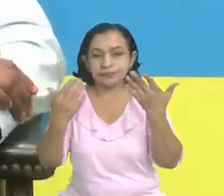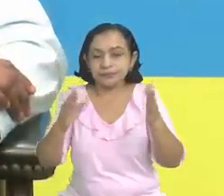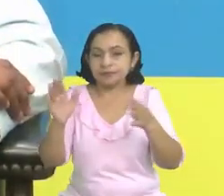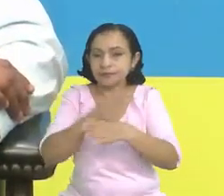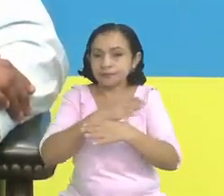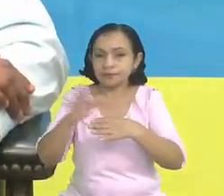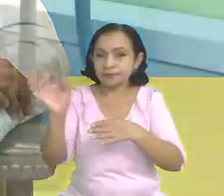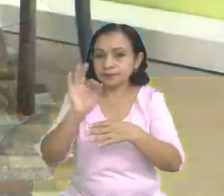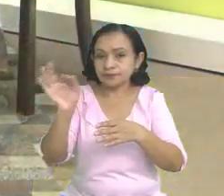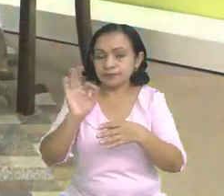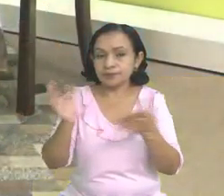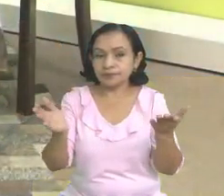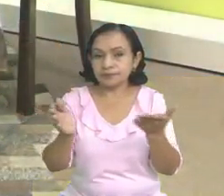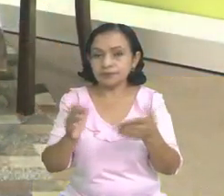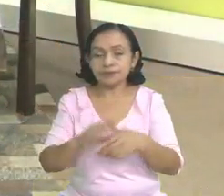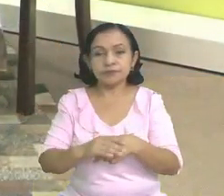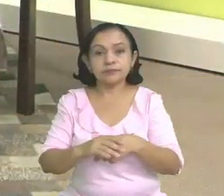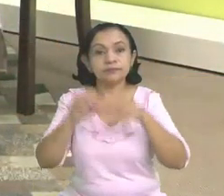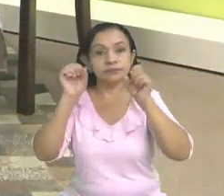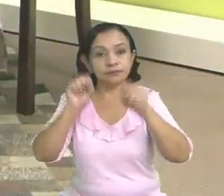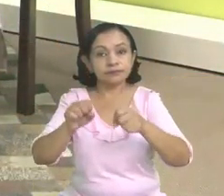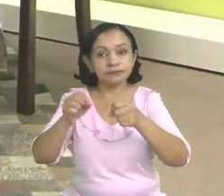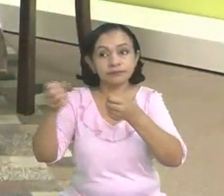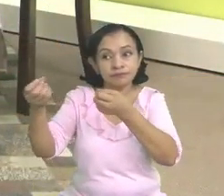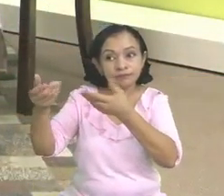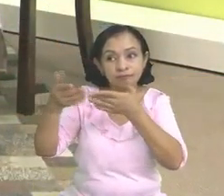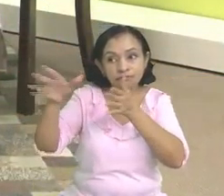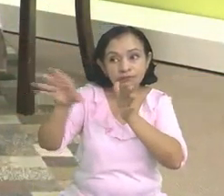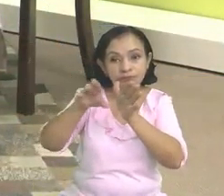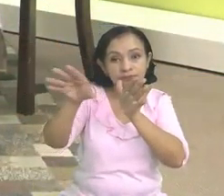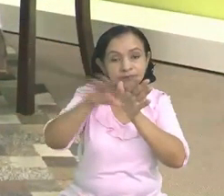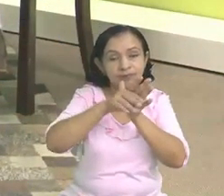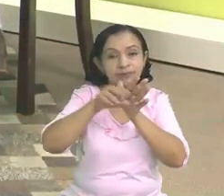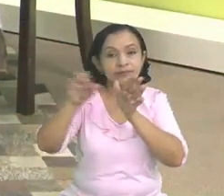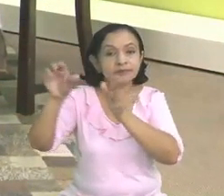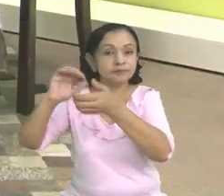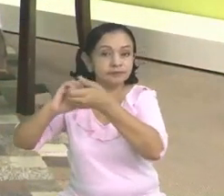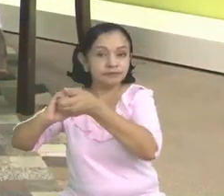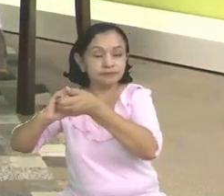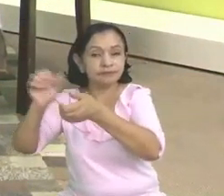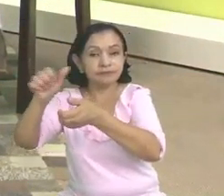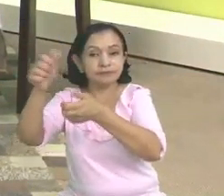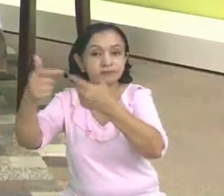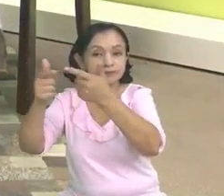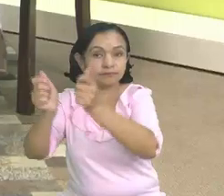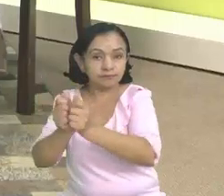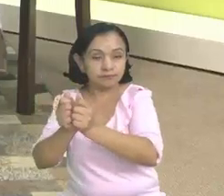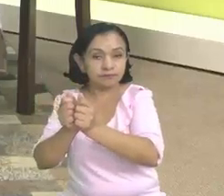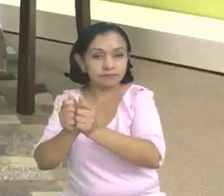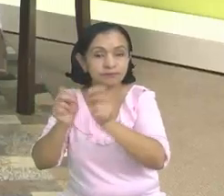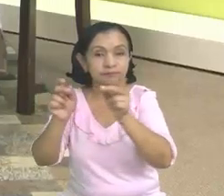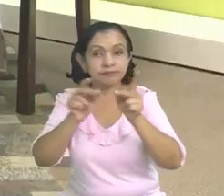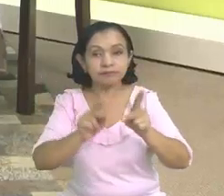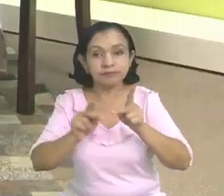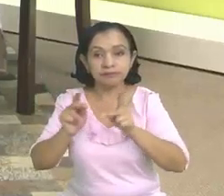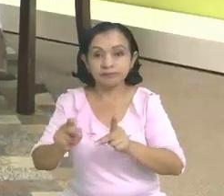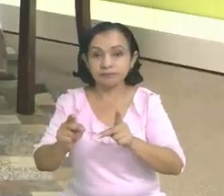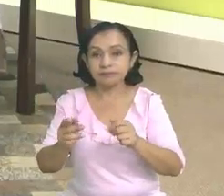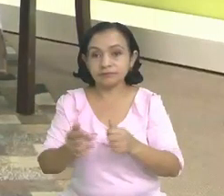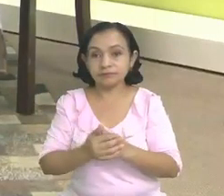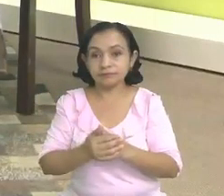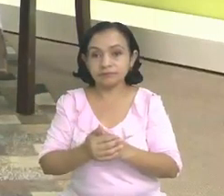ver todo esto también, ¿verdad? Con la cultura. Las capacidades de influencia, los niveles de influencia que pueden tener los factores externos y también